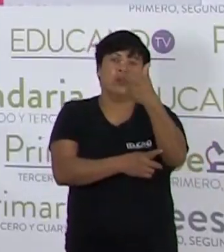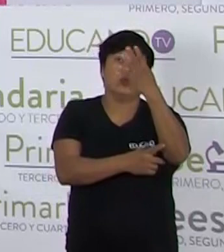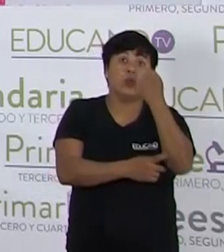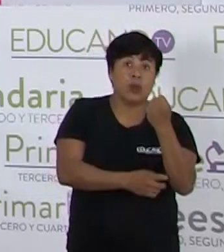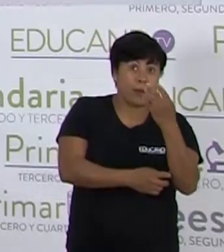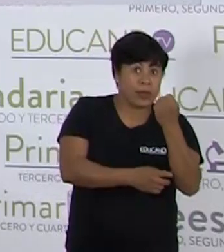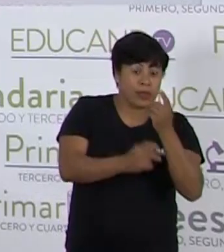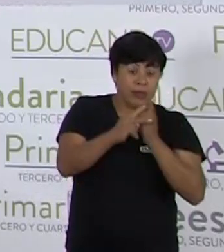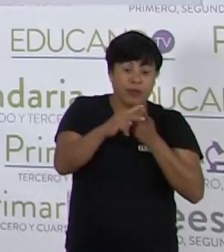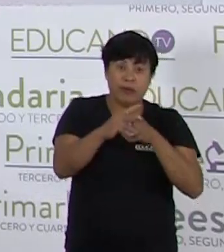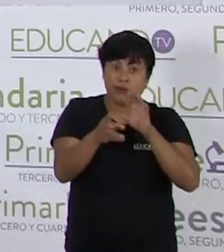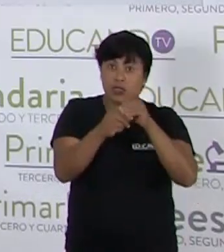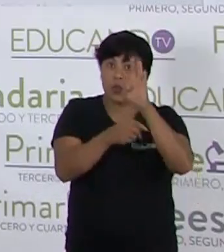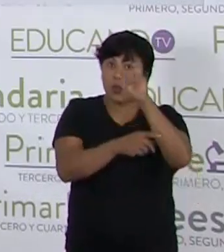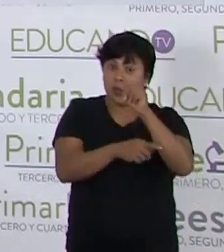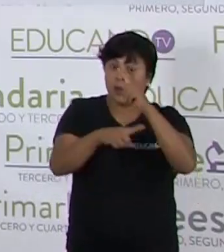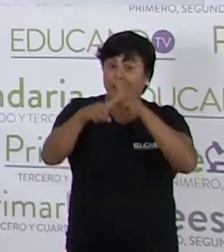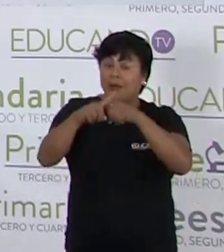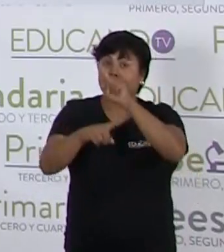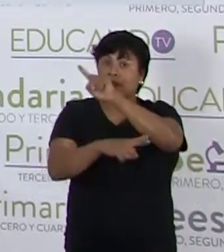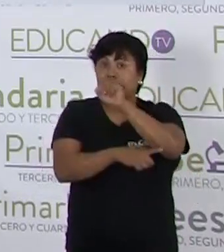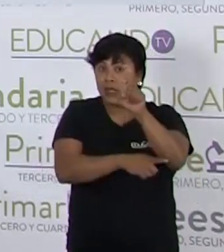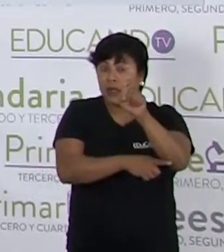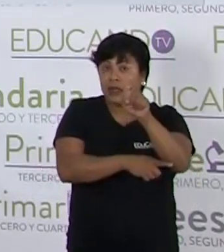9. 9 por 100 serían